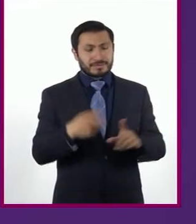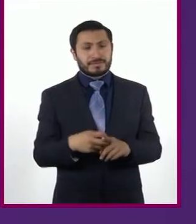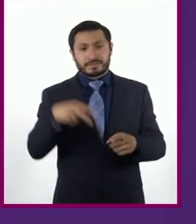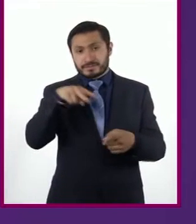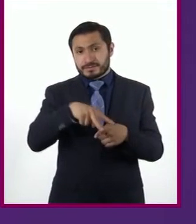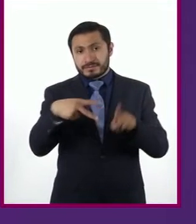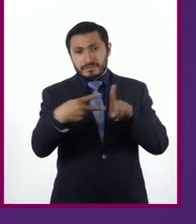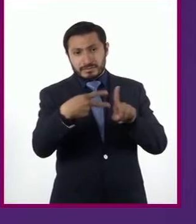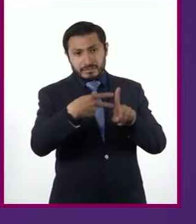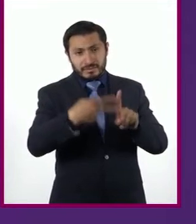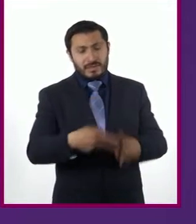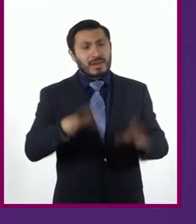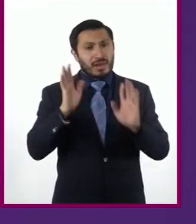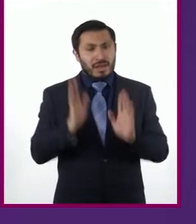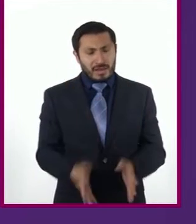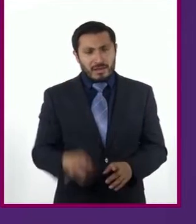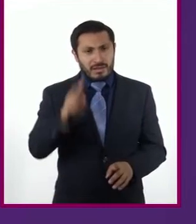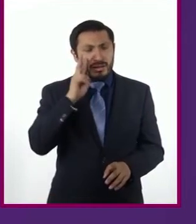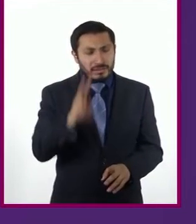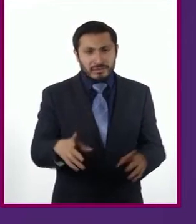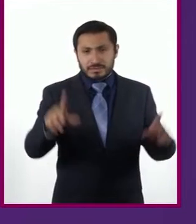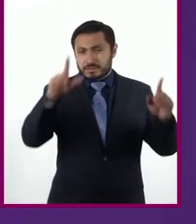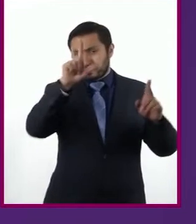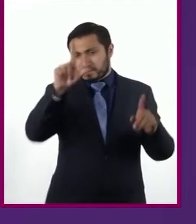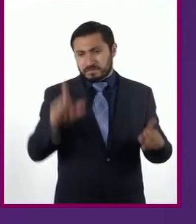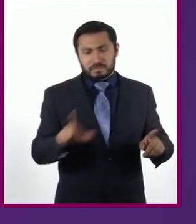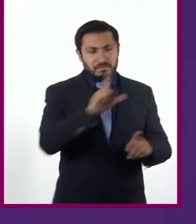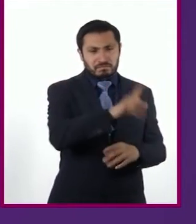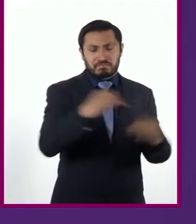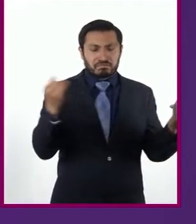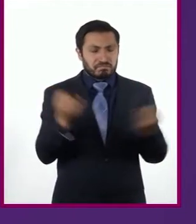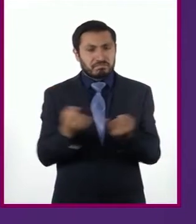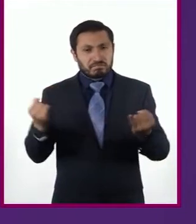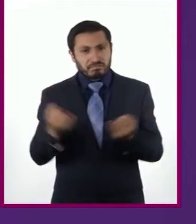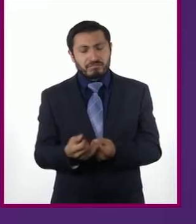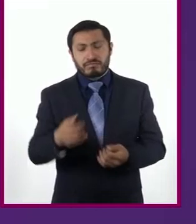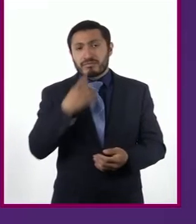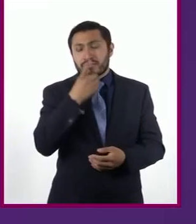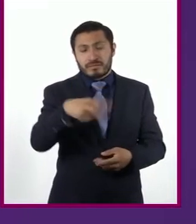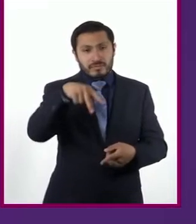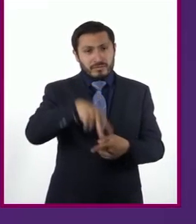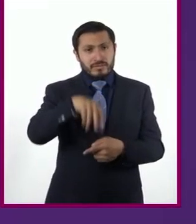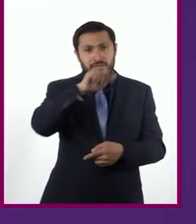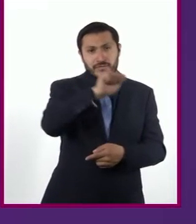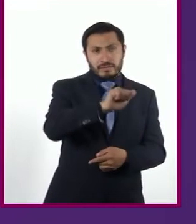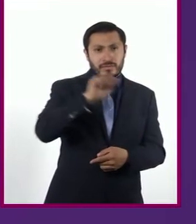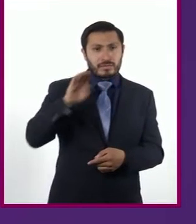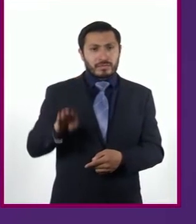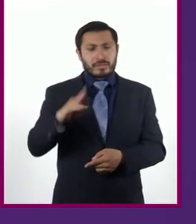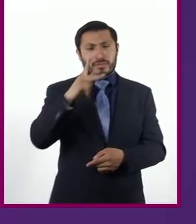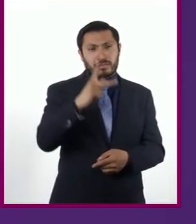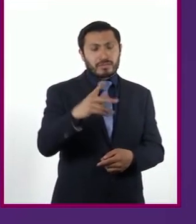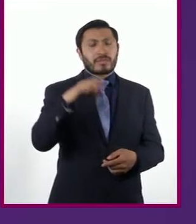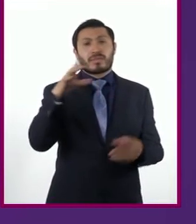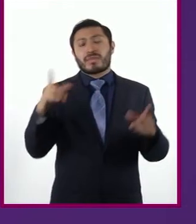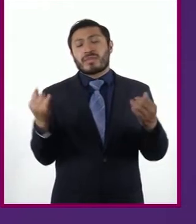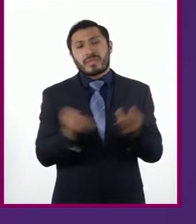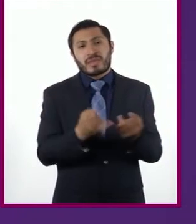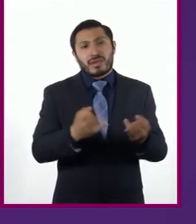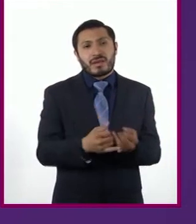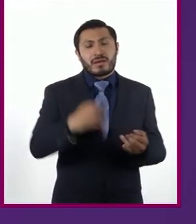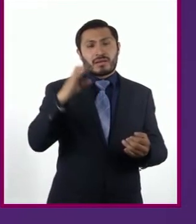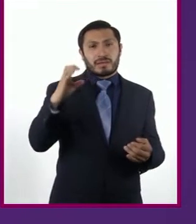Comprobadas las igualdades de los lados correspondientes, aseguramos que el triángulo ABP es congruente con el